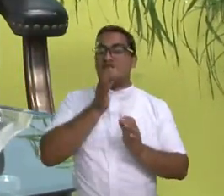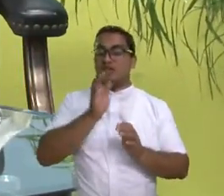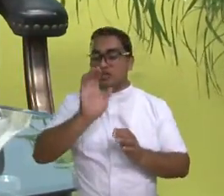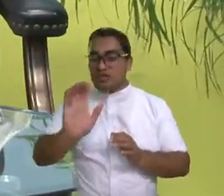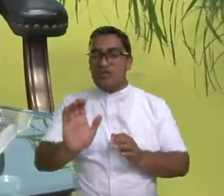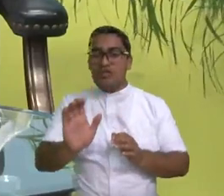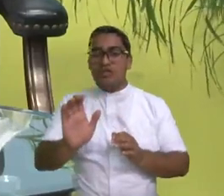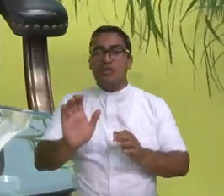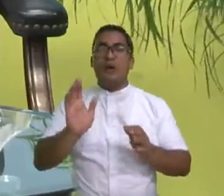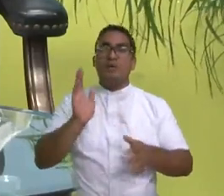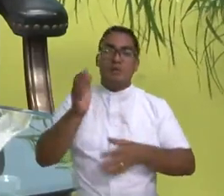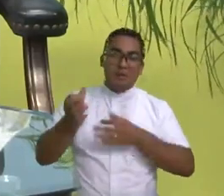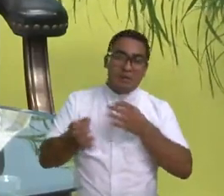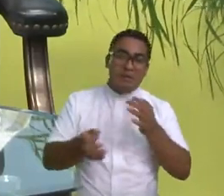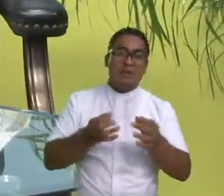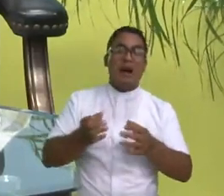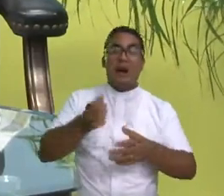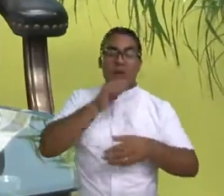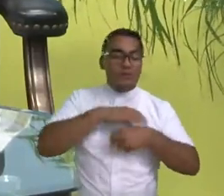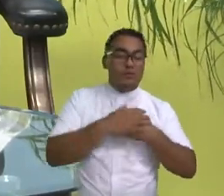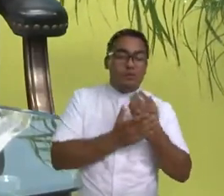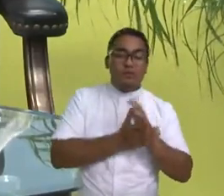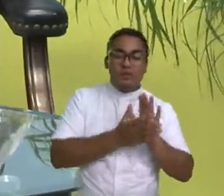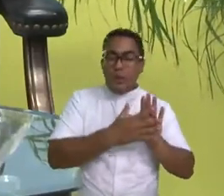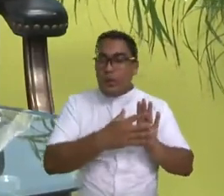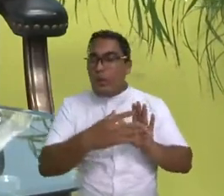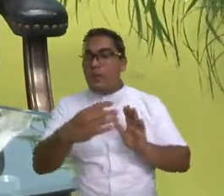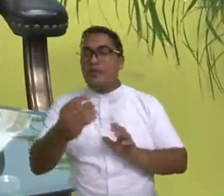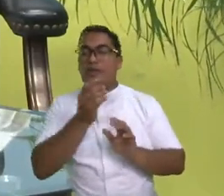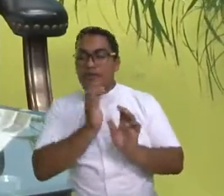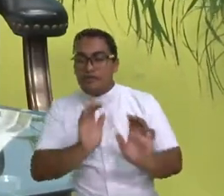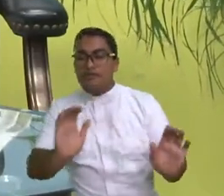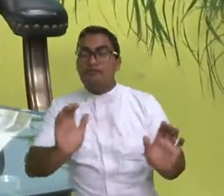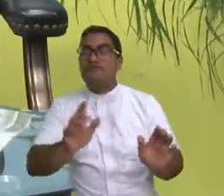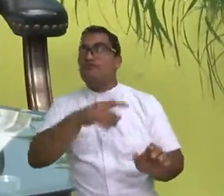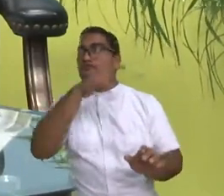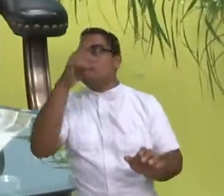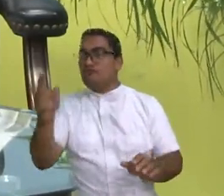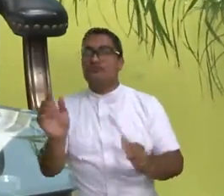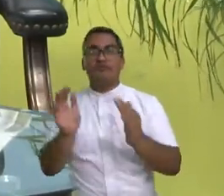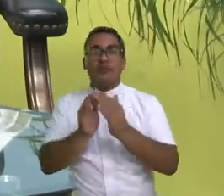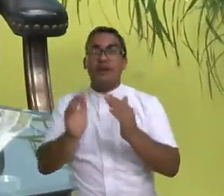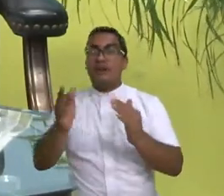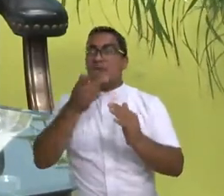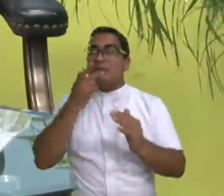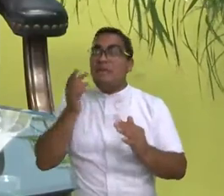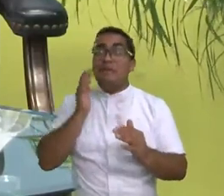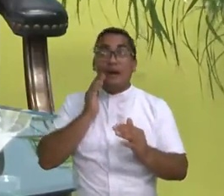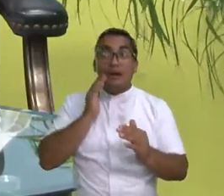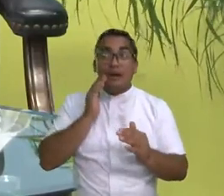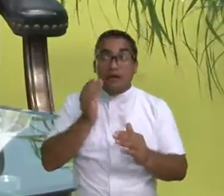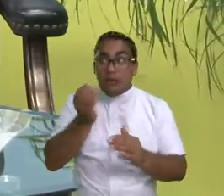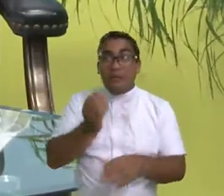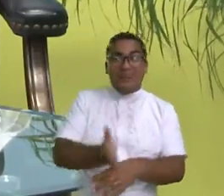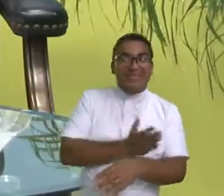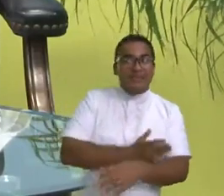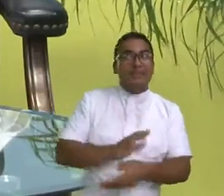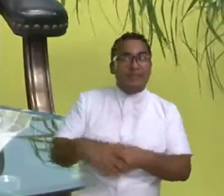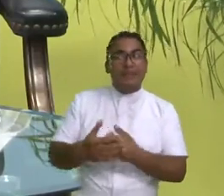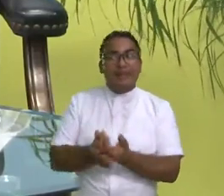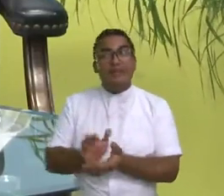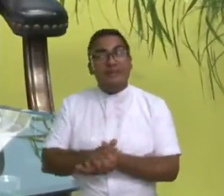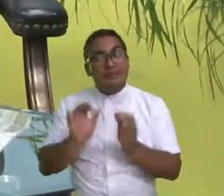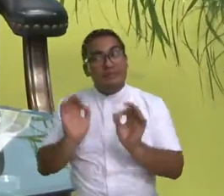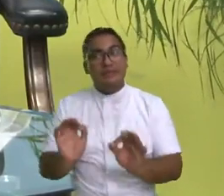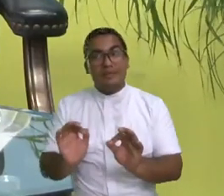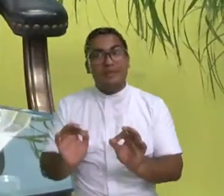repitiendo y están reforzando. Y hay niños que llegan a la casa y le dicen a los padres, ya te lavaste las manos antes de